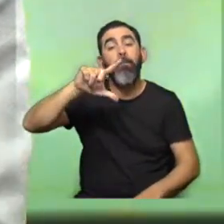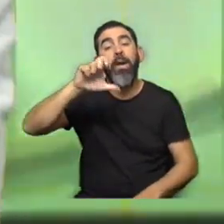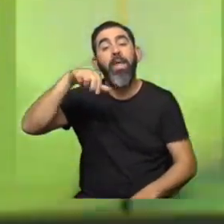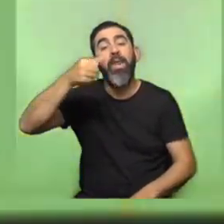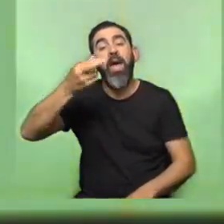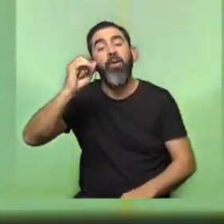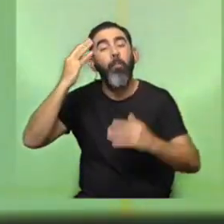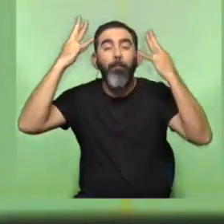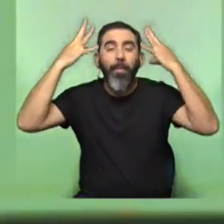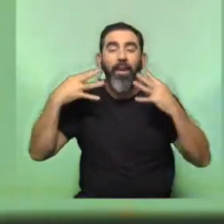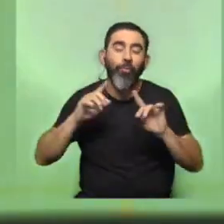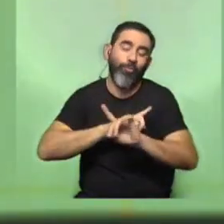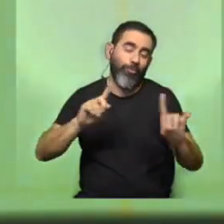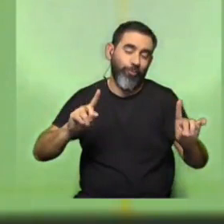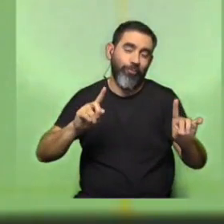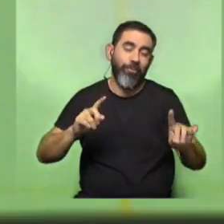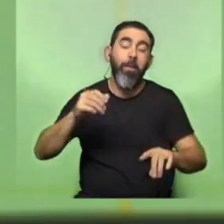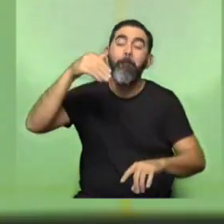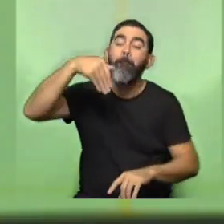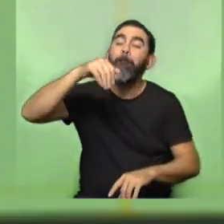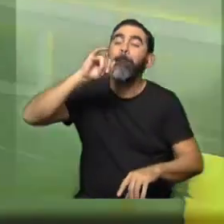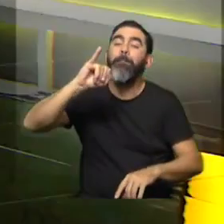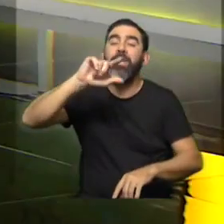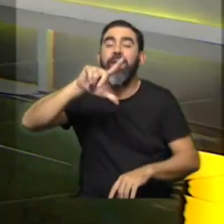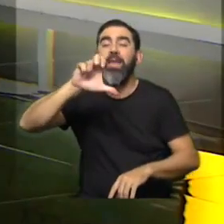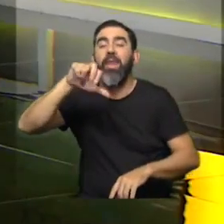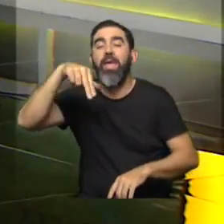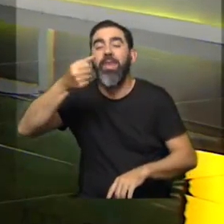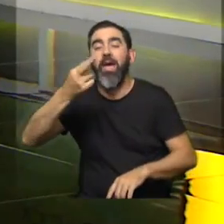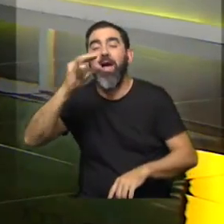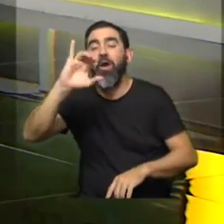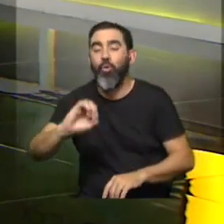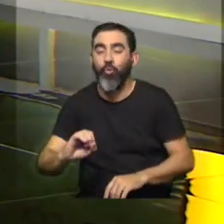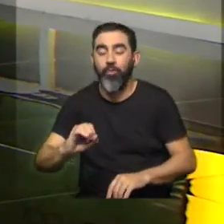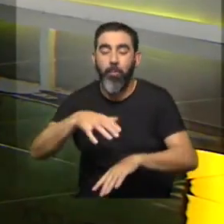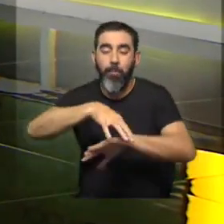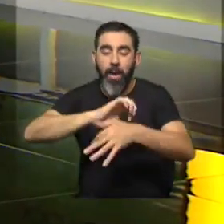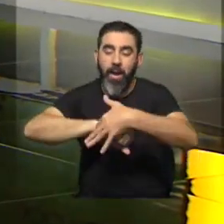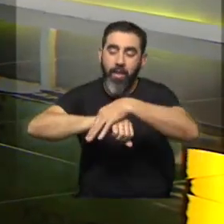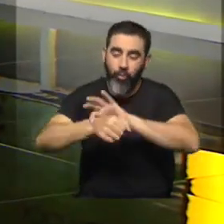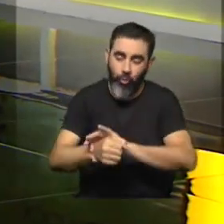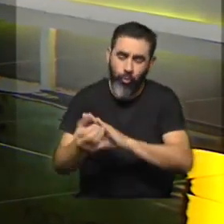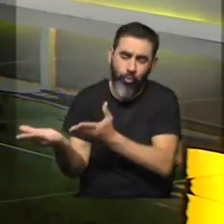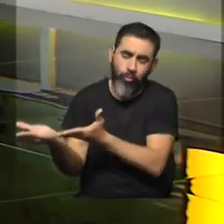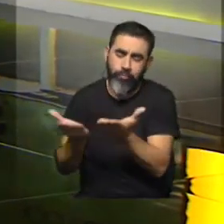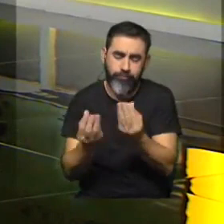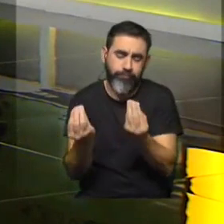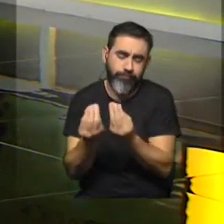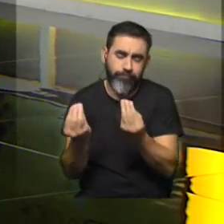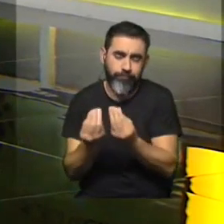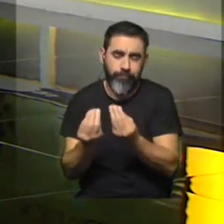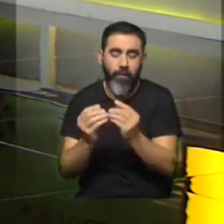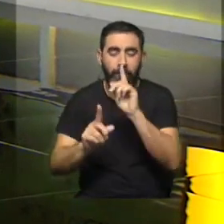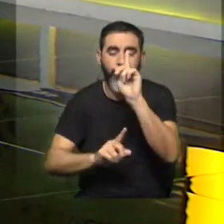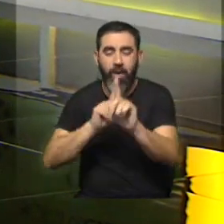pelo. No, claro. No sería, pero bueno, podemos evaluarlo. Richard, bueno, paleontólogo, por más que te hemos presentado unas cuantas veces, de